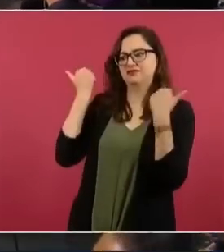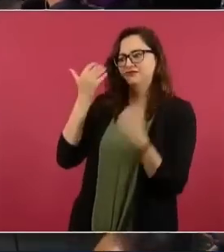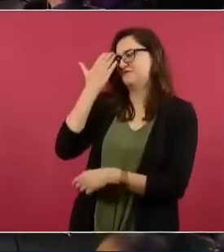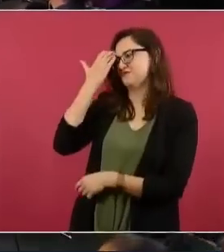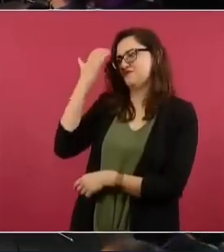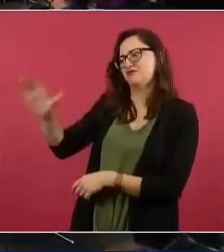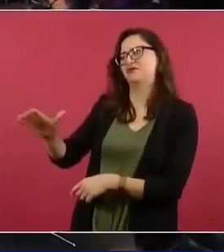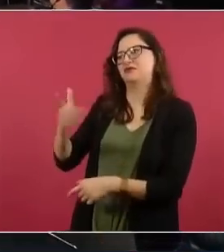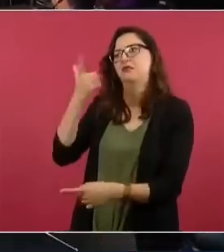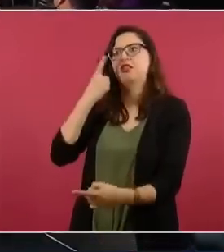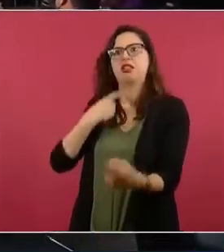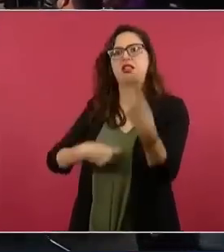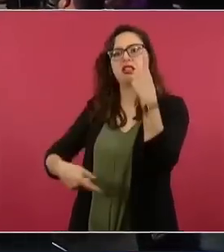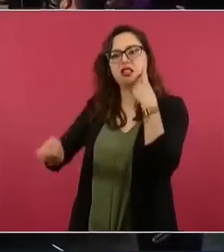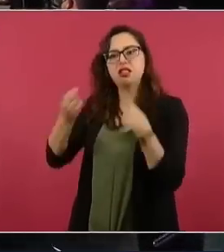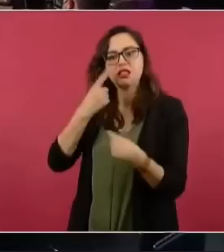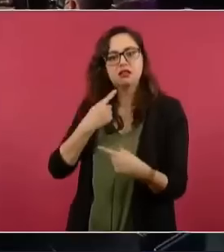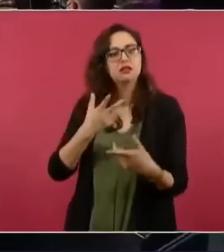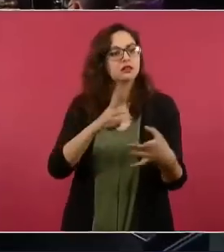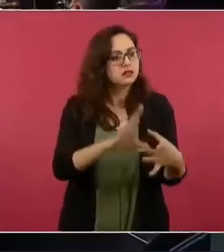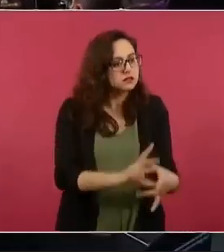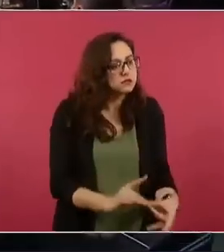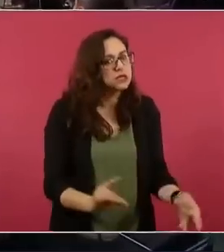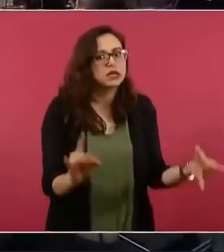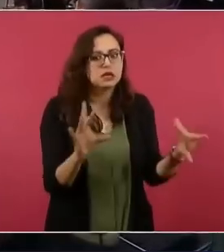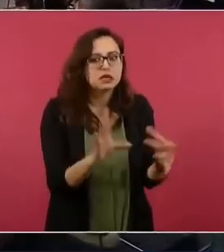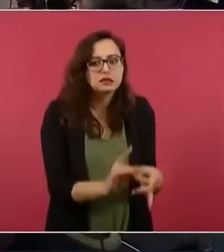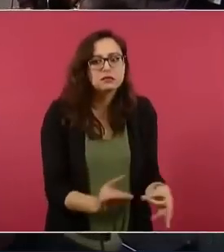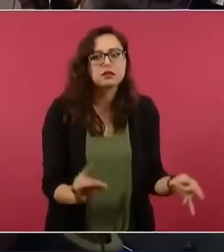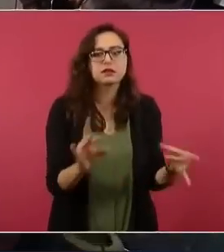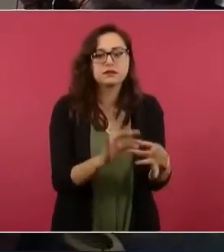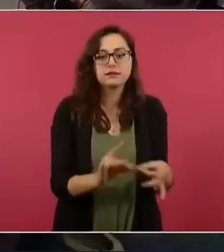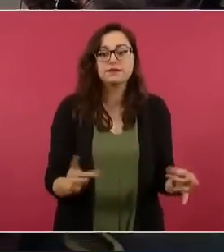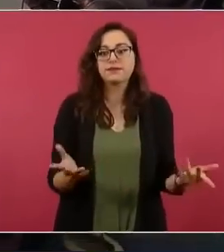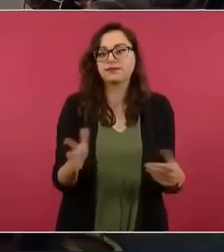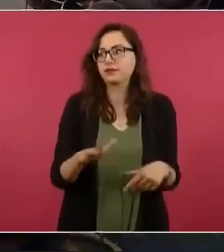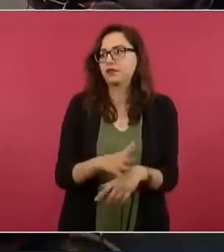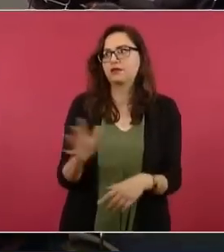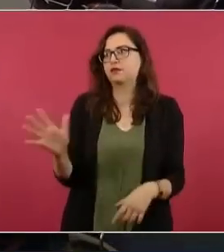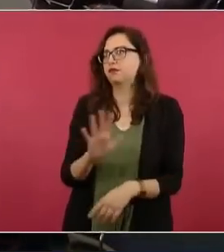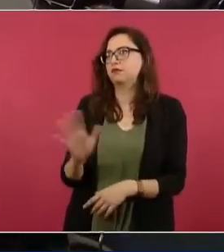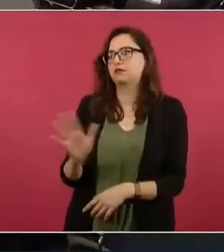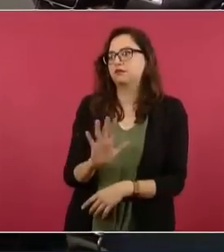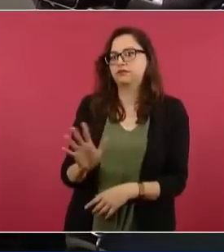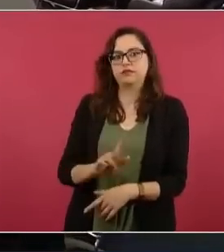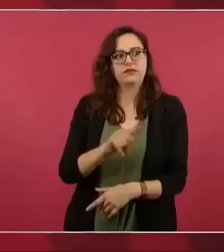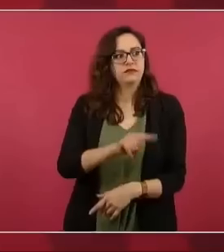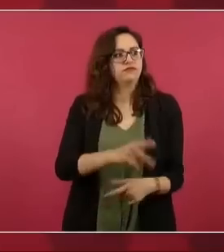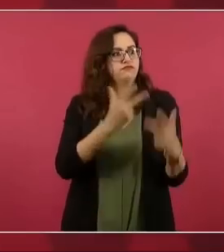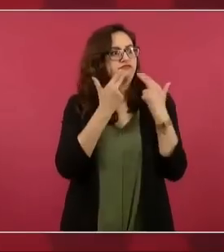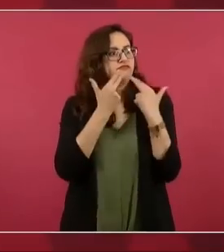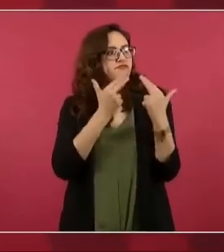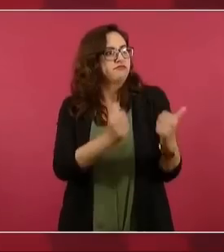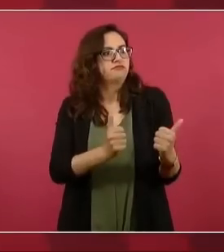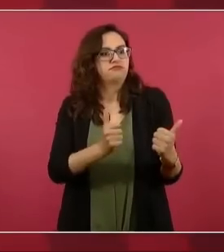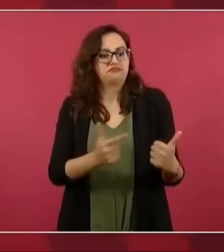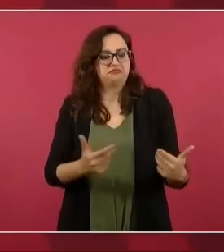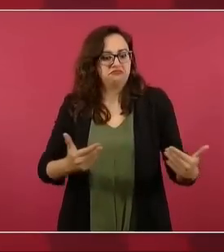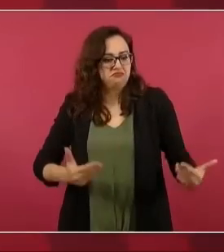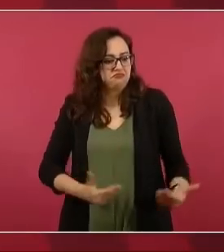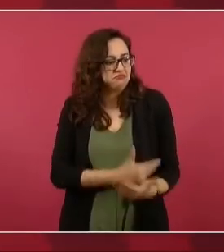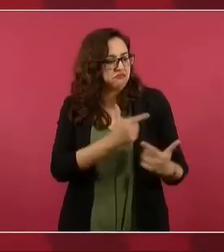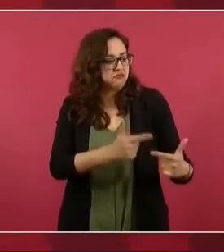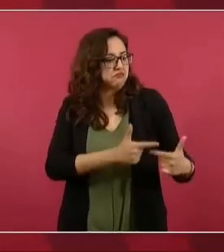Y ahí estaban, en esas haciendas, enterrados sus padres, sus